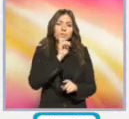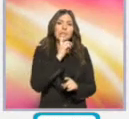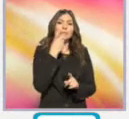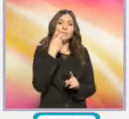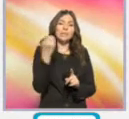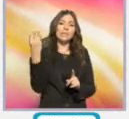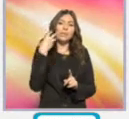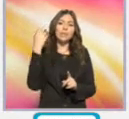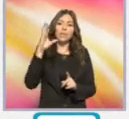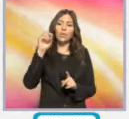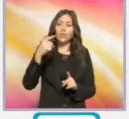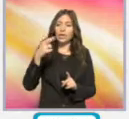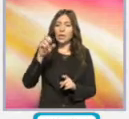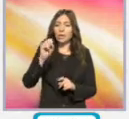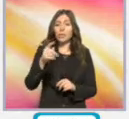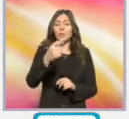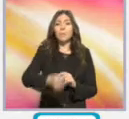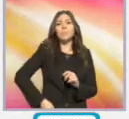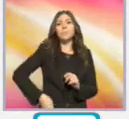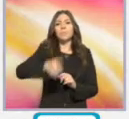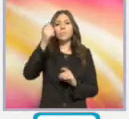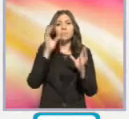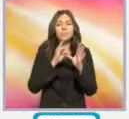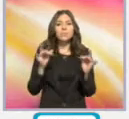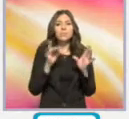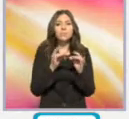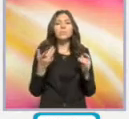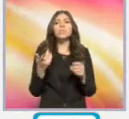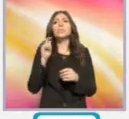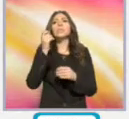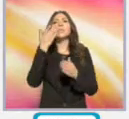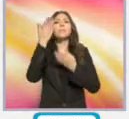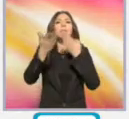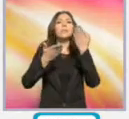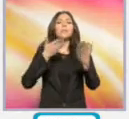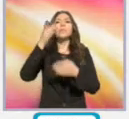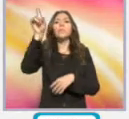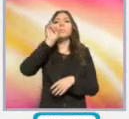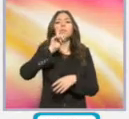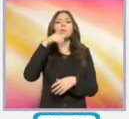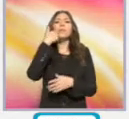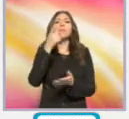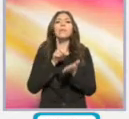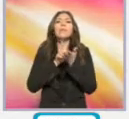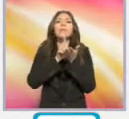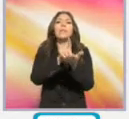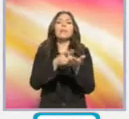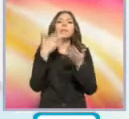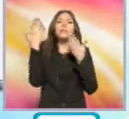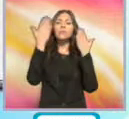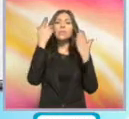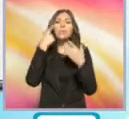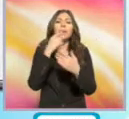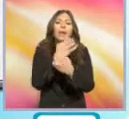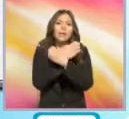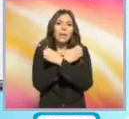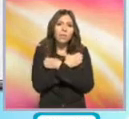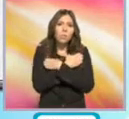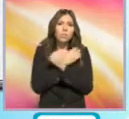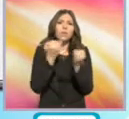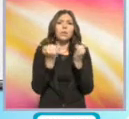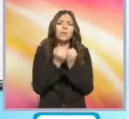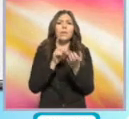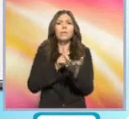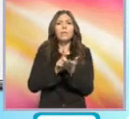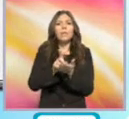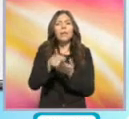en el que primera vez se exponen las peticiones de las mujeres para tener derecho a la educación y derecho a su control de la fertilidad, a